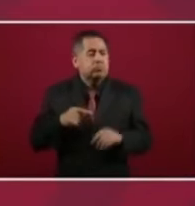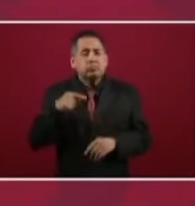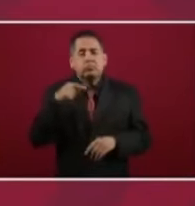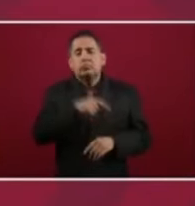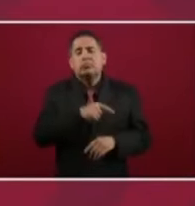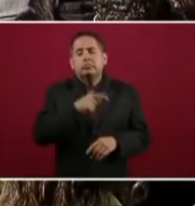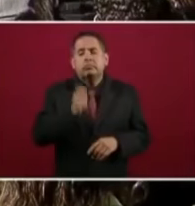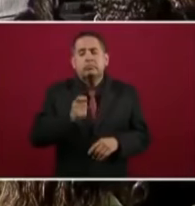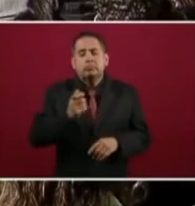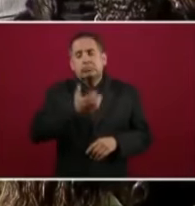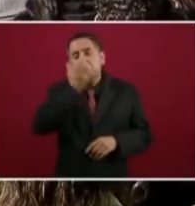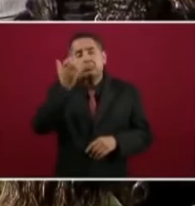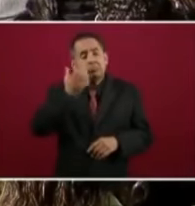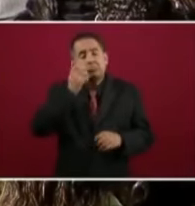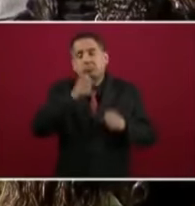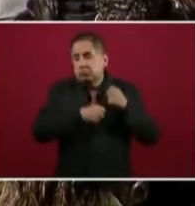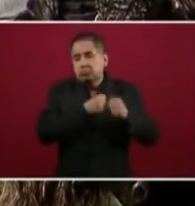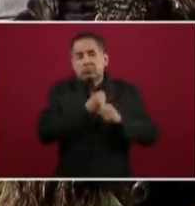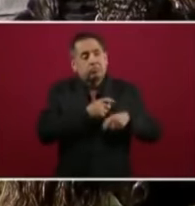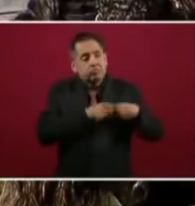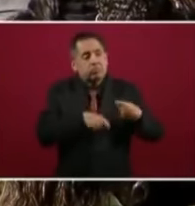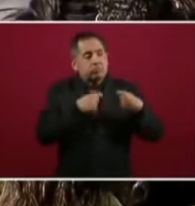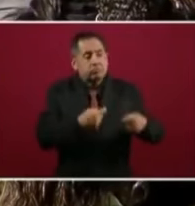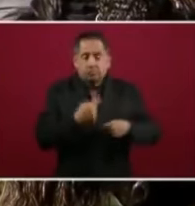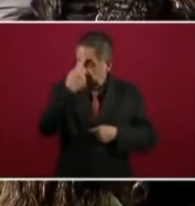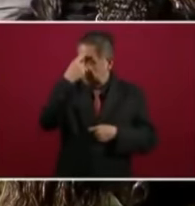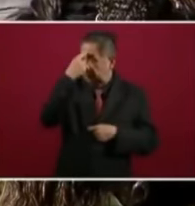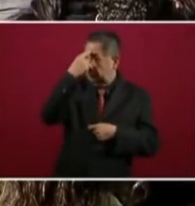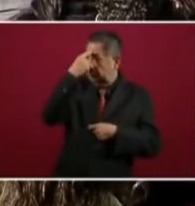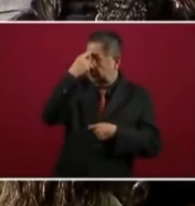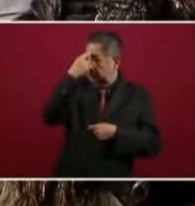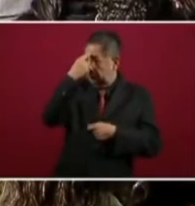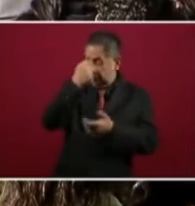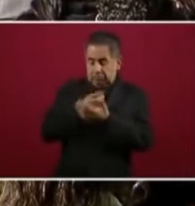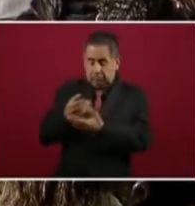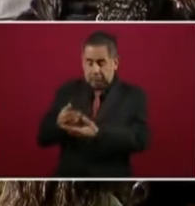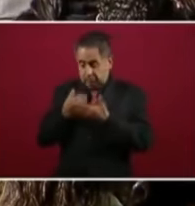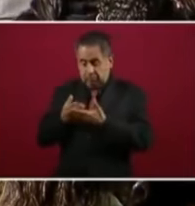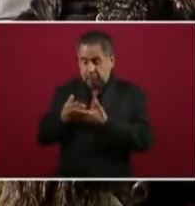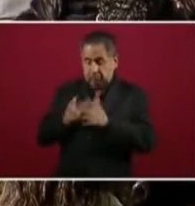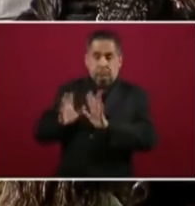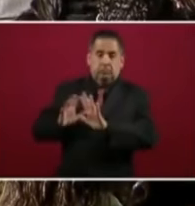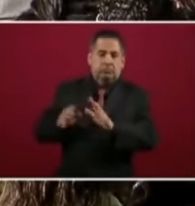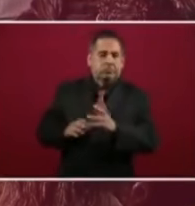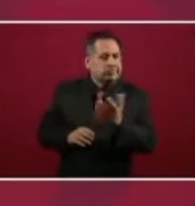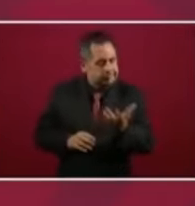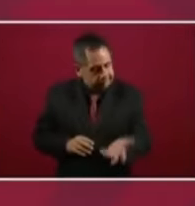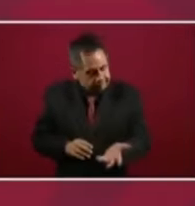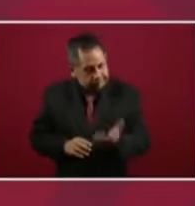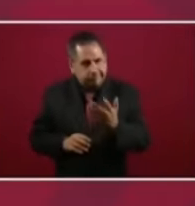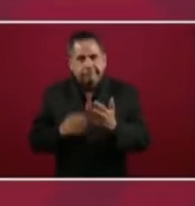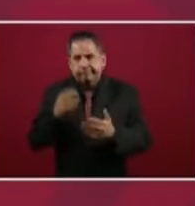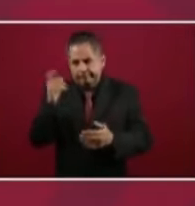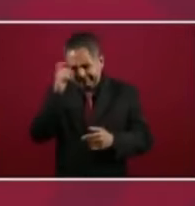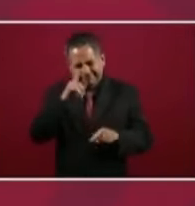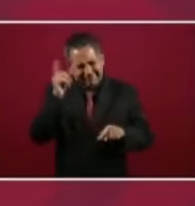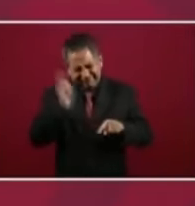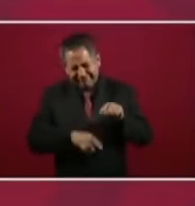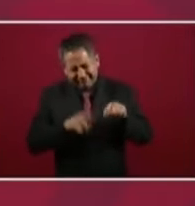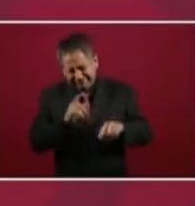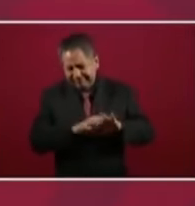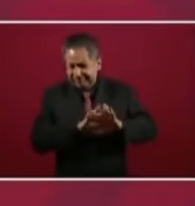sino una concepción. Es difícil sacudirse